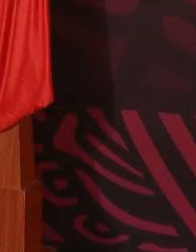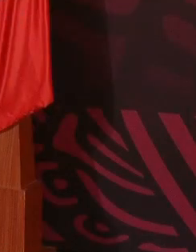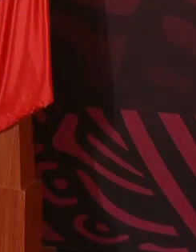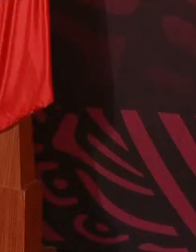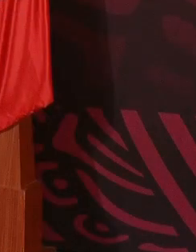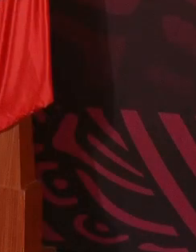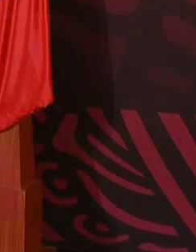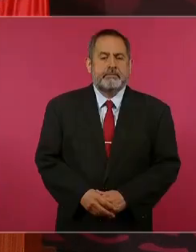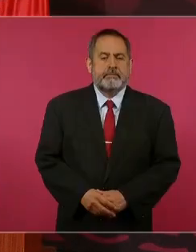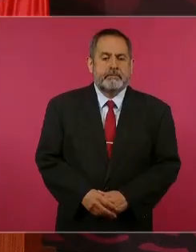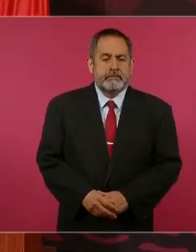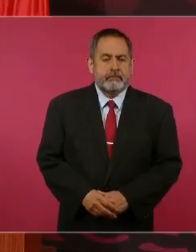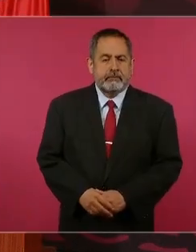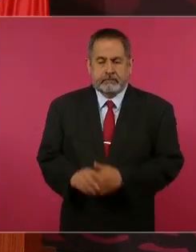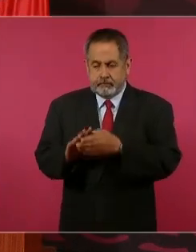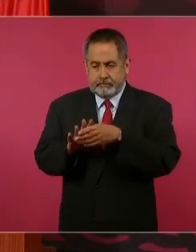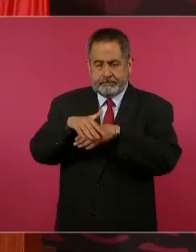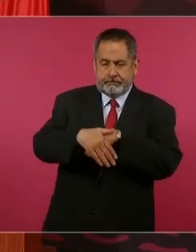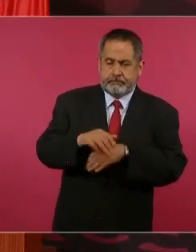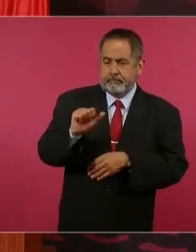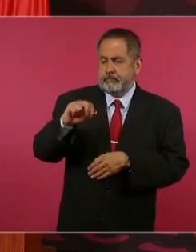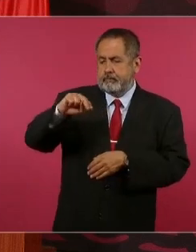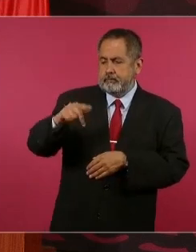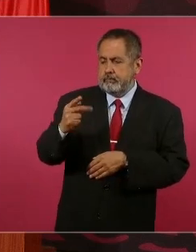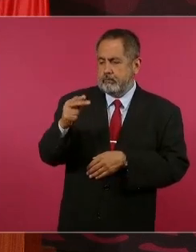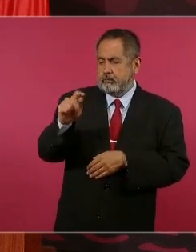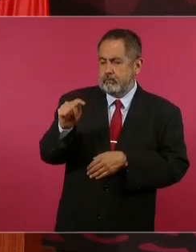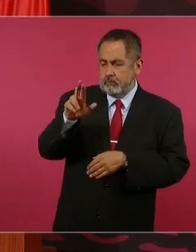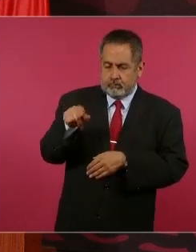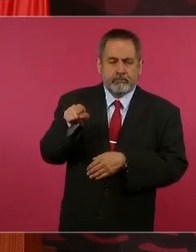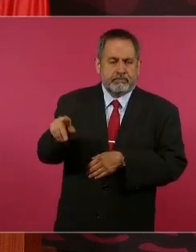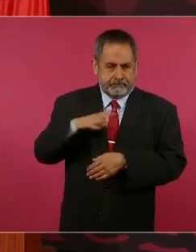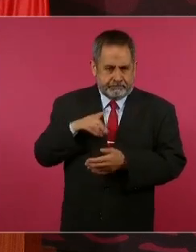donde está la presa La Angostura.